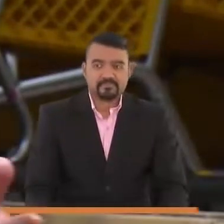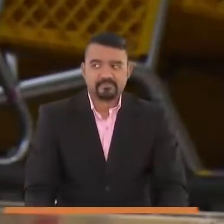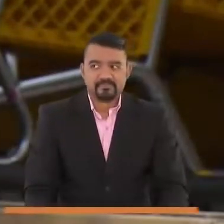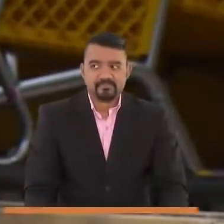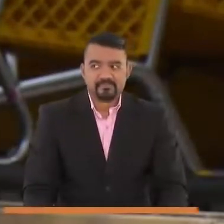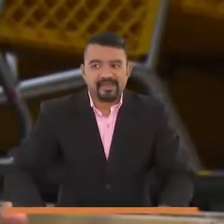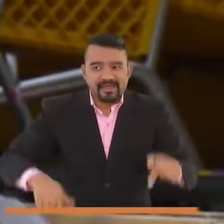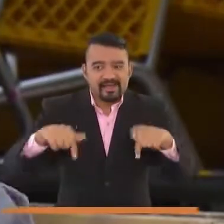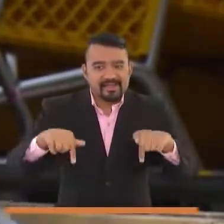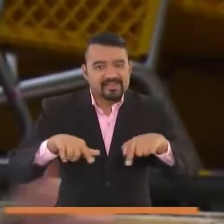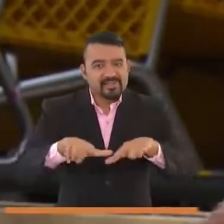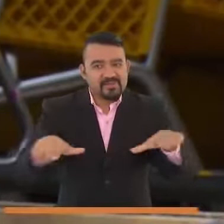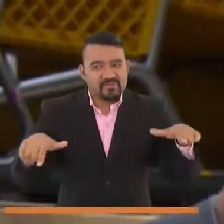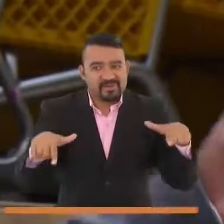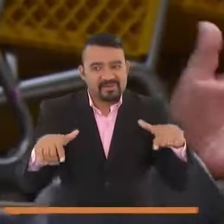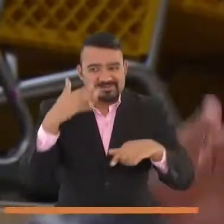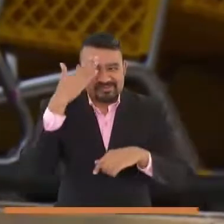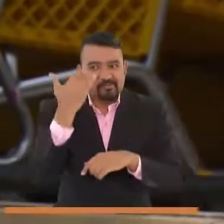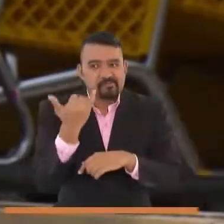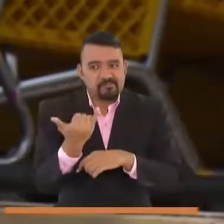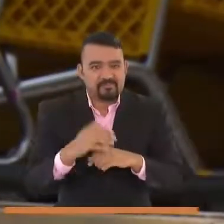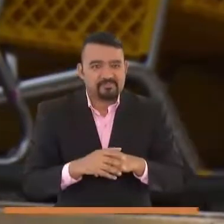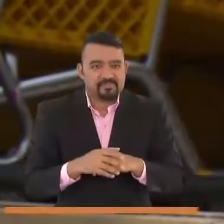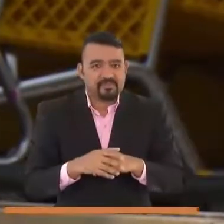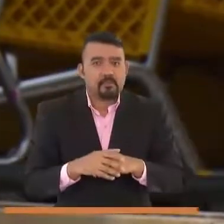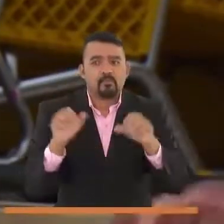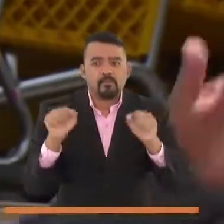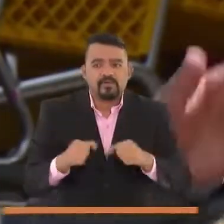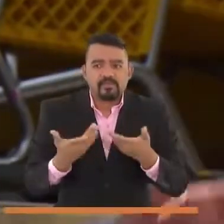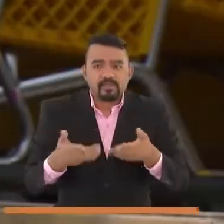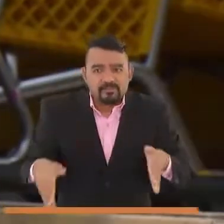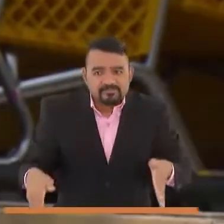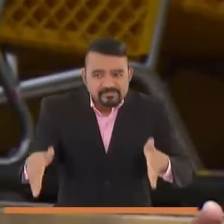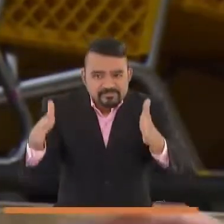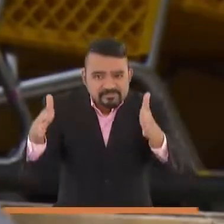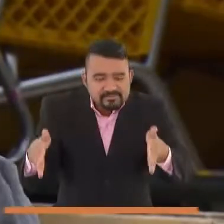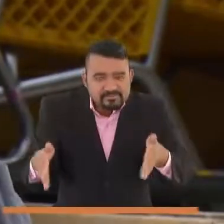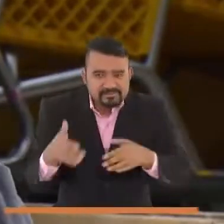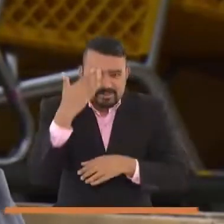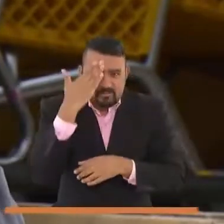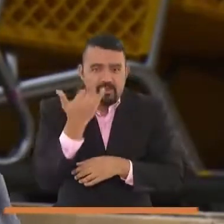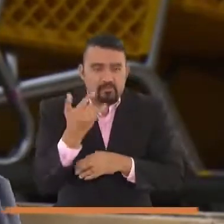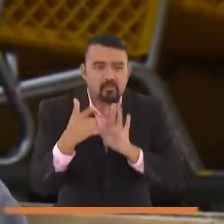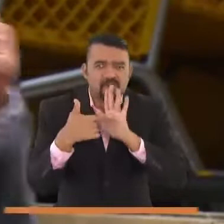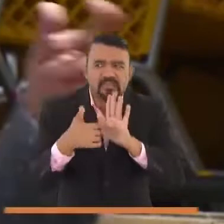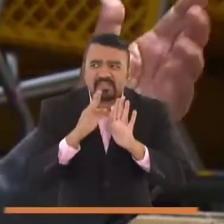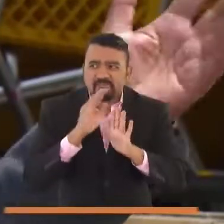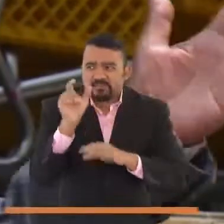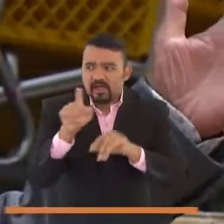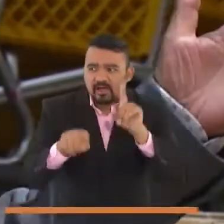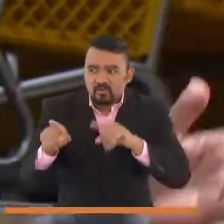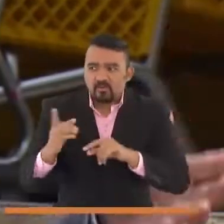el sitio, es un sitio de llegada para todos los envigadeños. Aquí se encuentran los